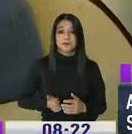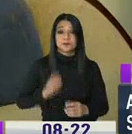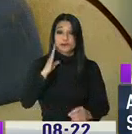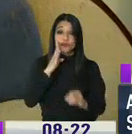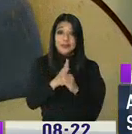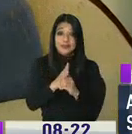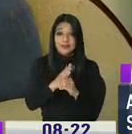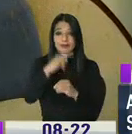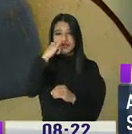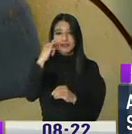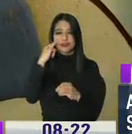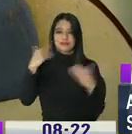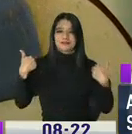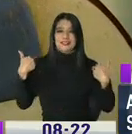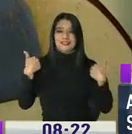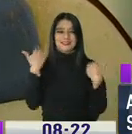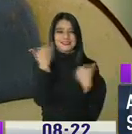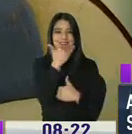es dar sonrisas a los niños.